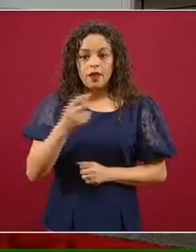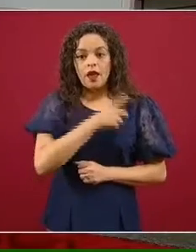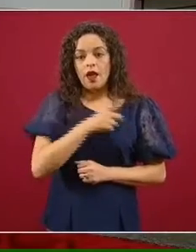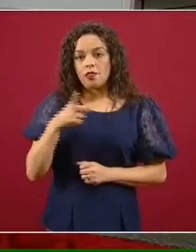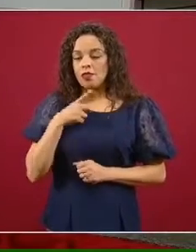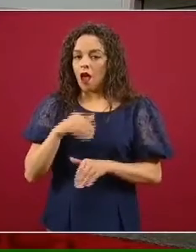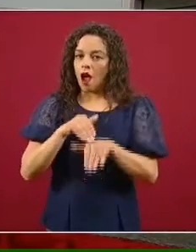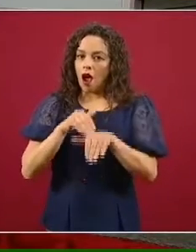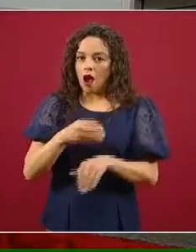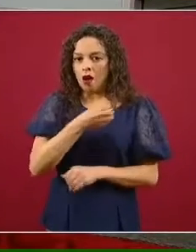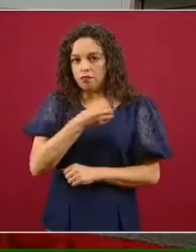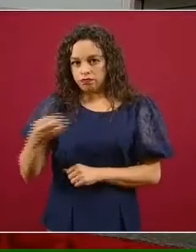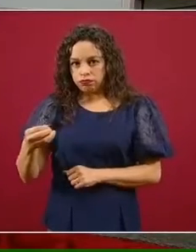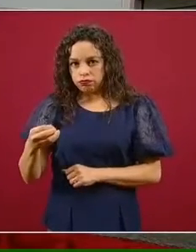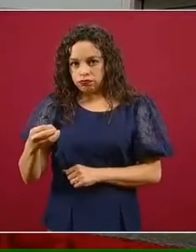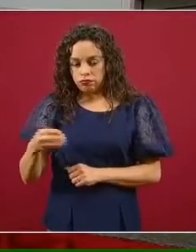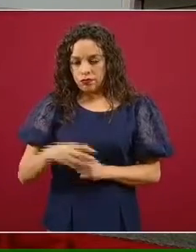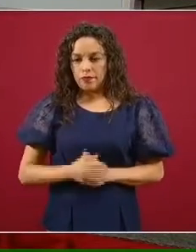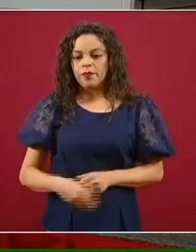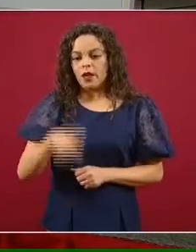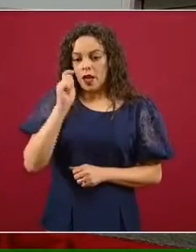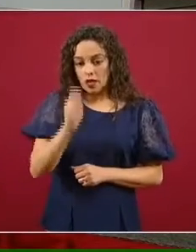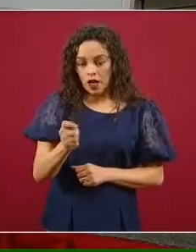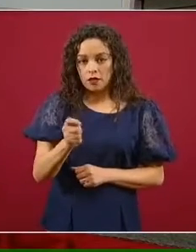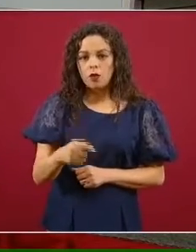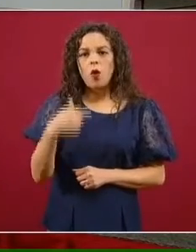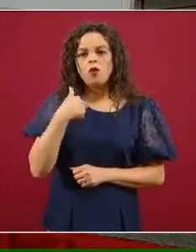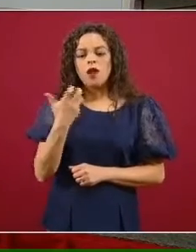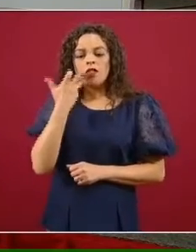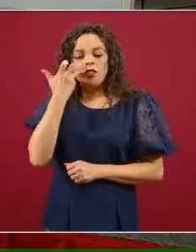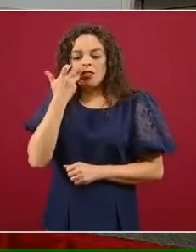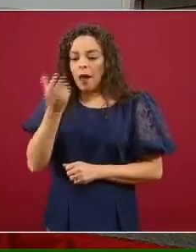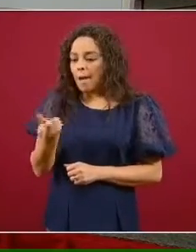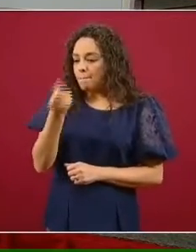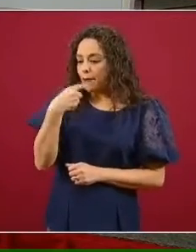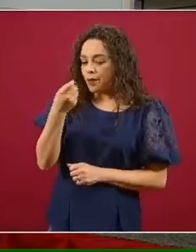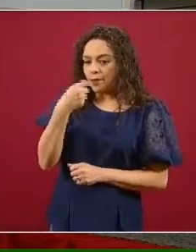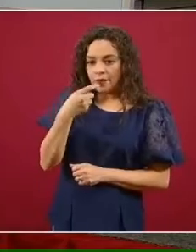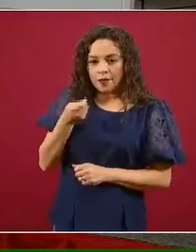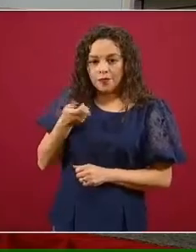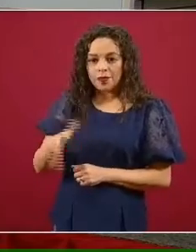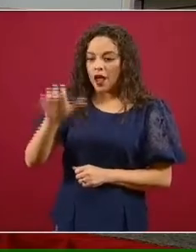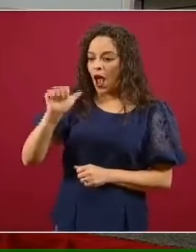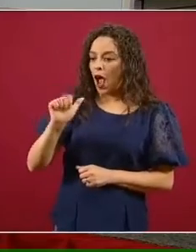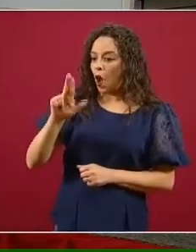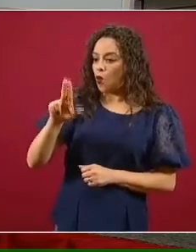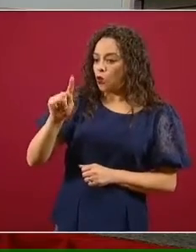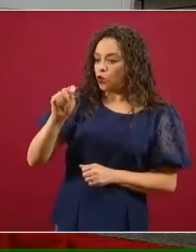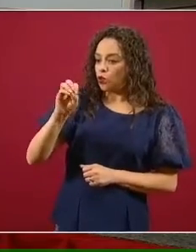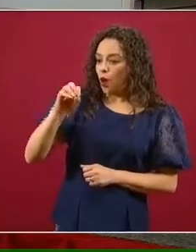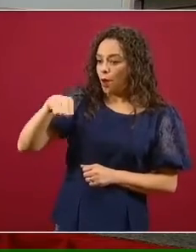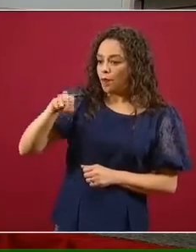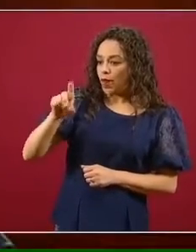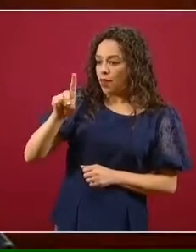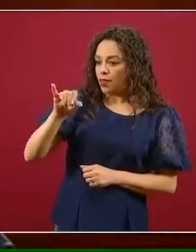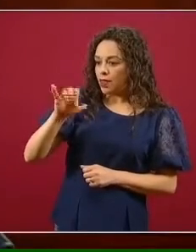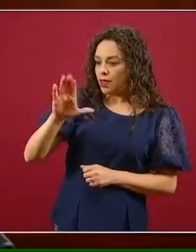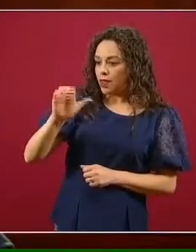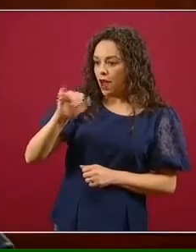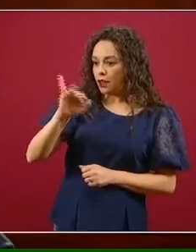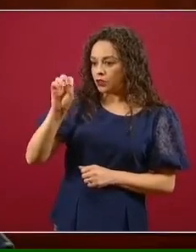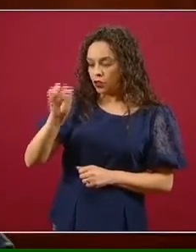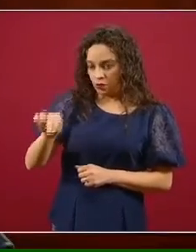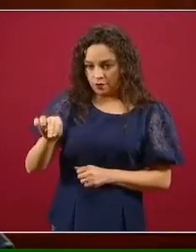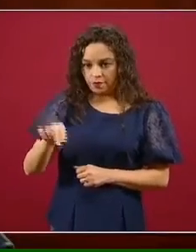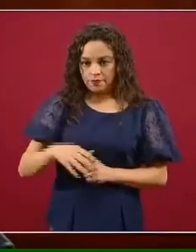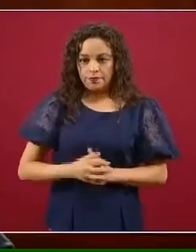Y es la automedicación. Evidentemente, todas estas guías de práctica que salen y que están públicas